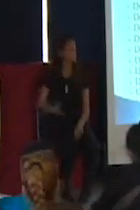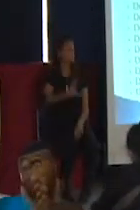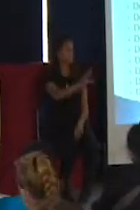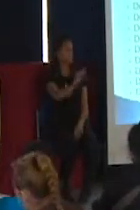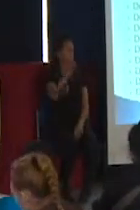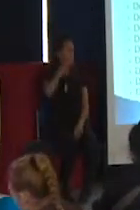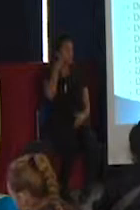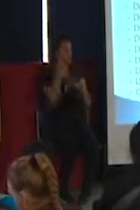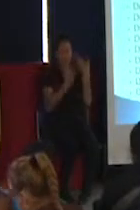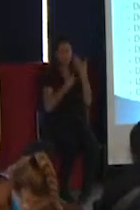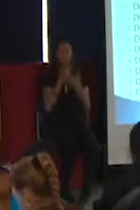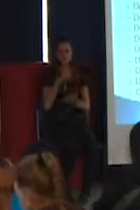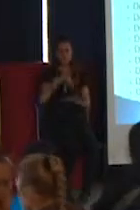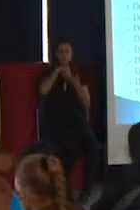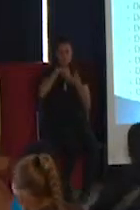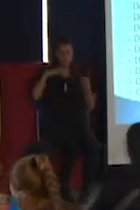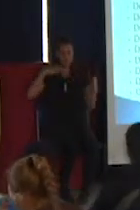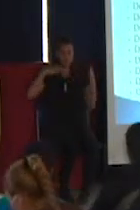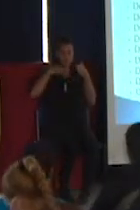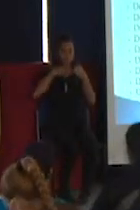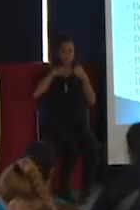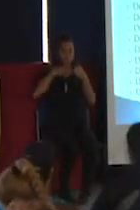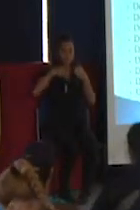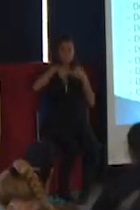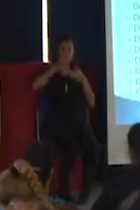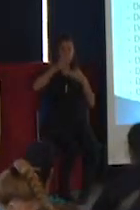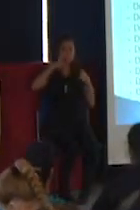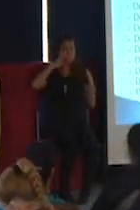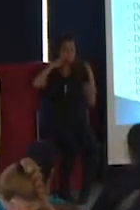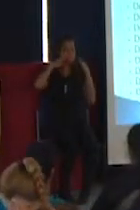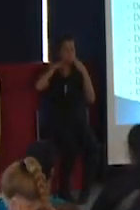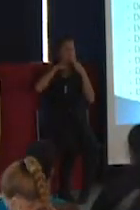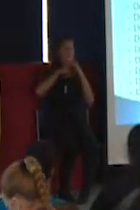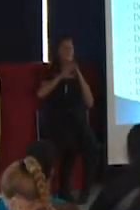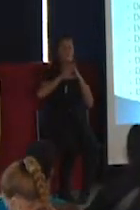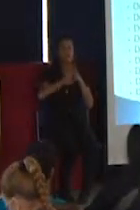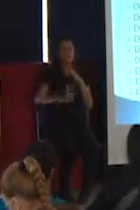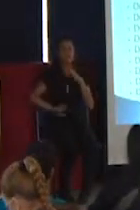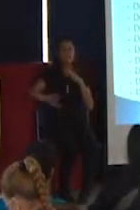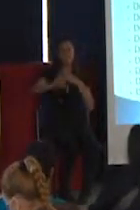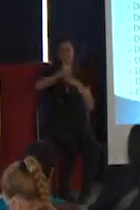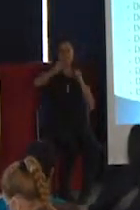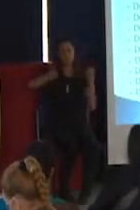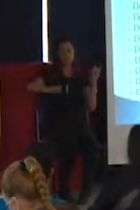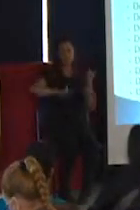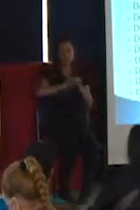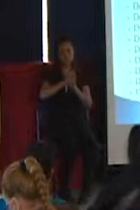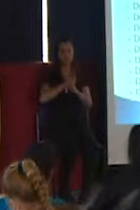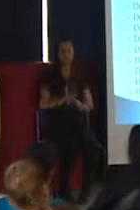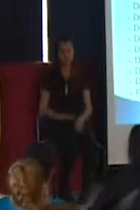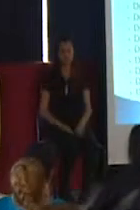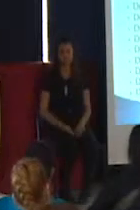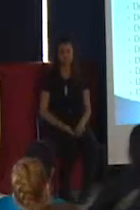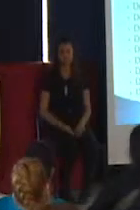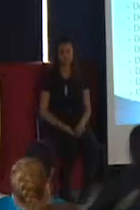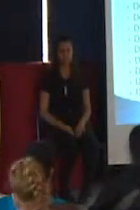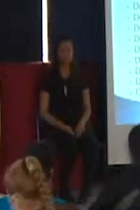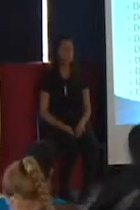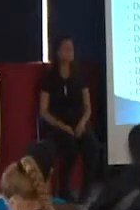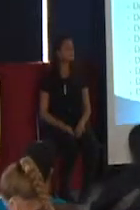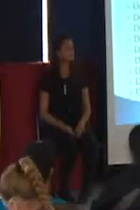ese punto, hay que mirarlo desde el marco internacional. ¿Sí? Entonces,